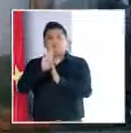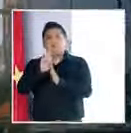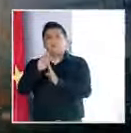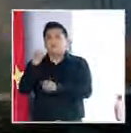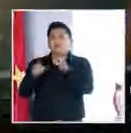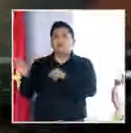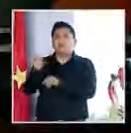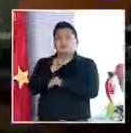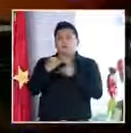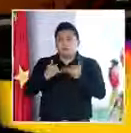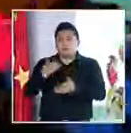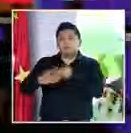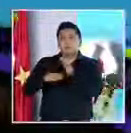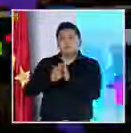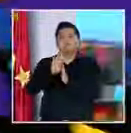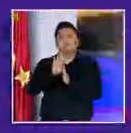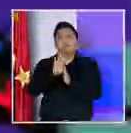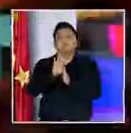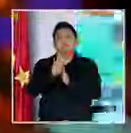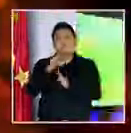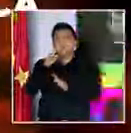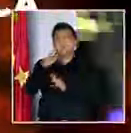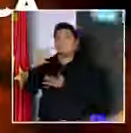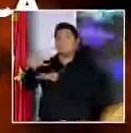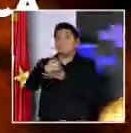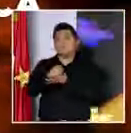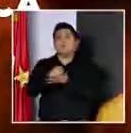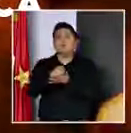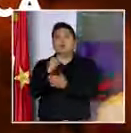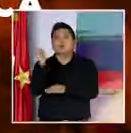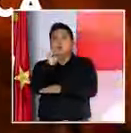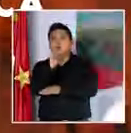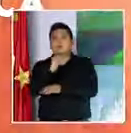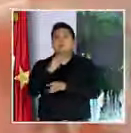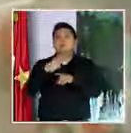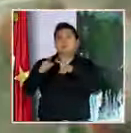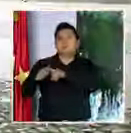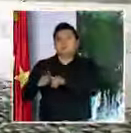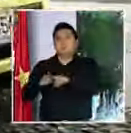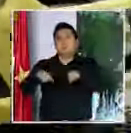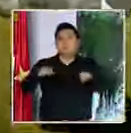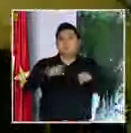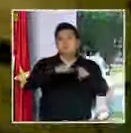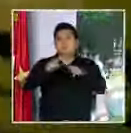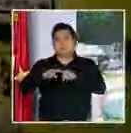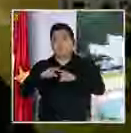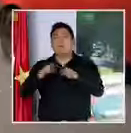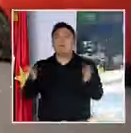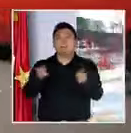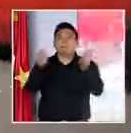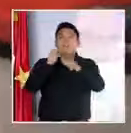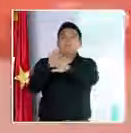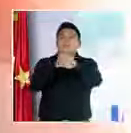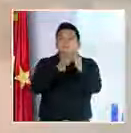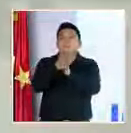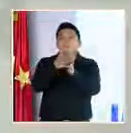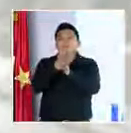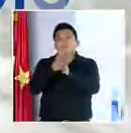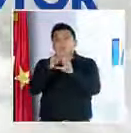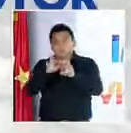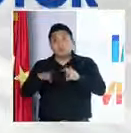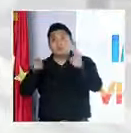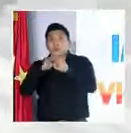población. Avanzamos en la recuperación de cartera del impuesto de vehículos automotor, la difusión de campañas sobre la importancia de